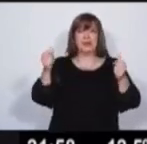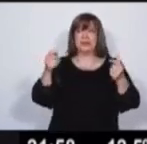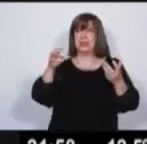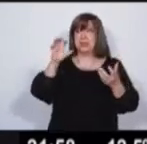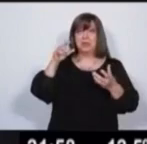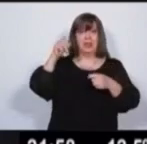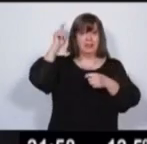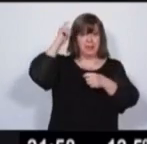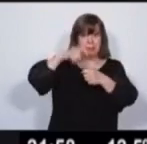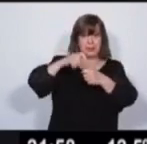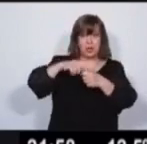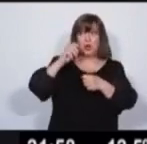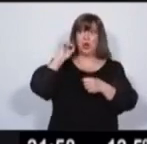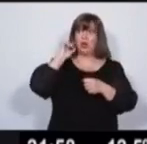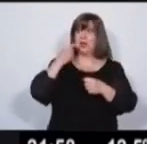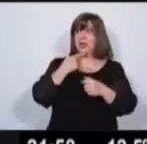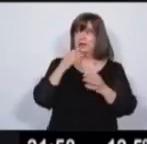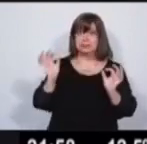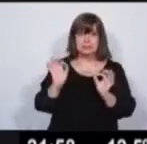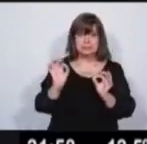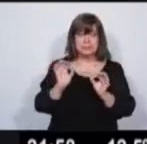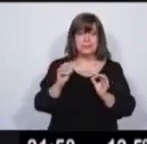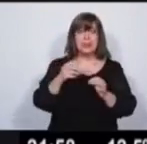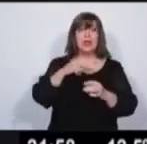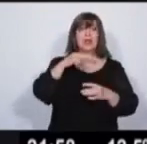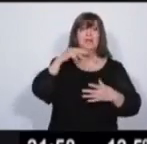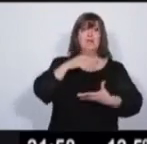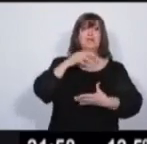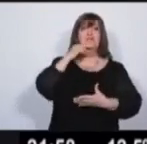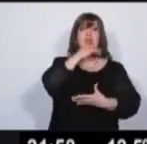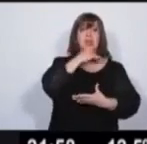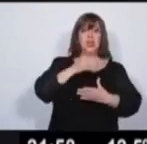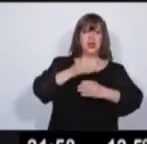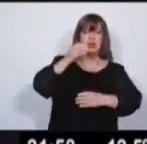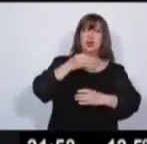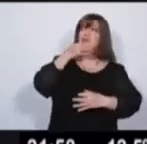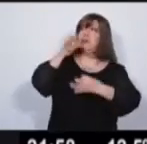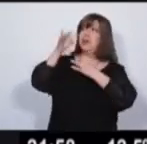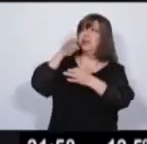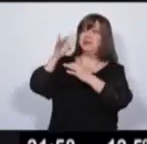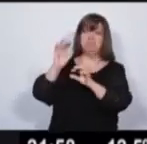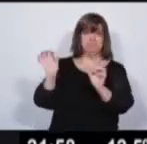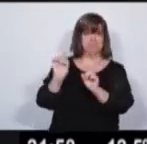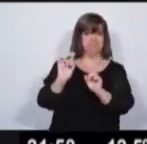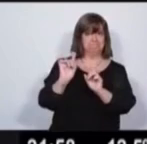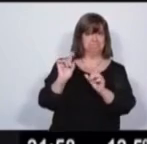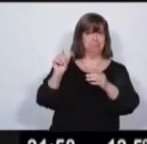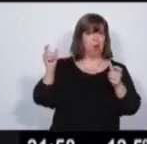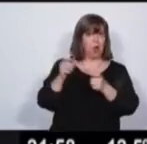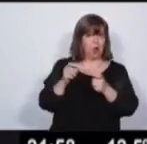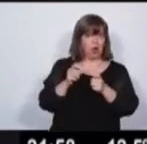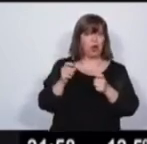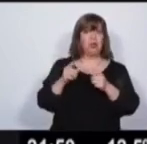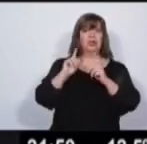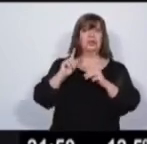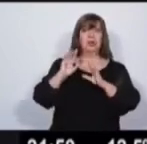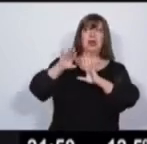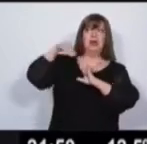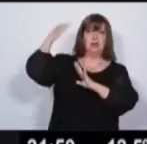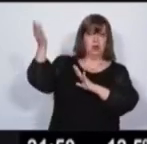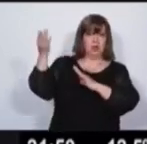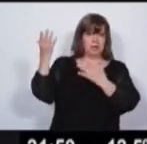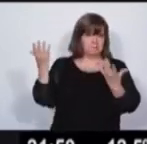del petróleo y del gas las ventas de vino han caído en el mercado interno y también hemos perdido cuotas de Mercado en el mercado externo